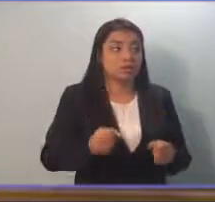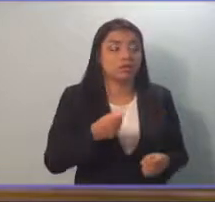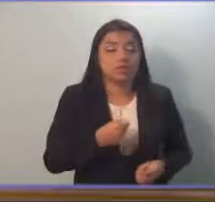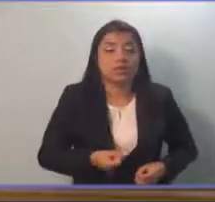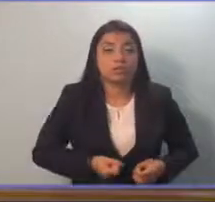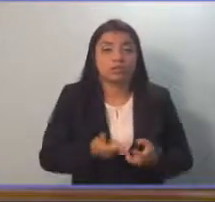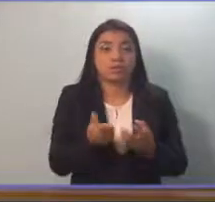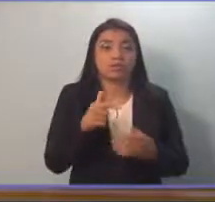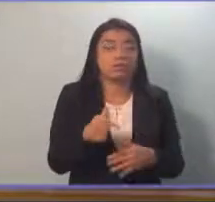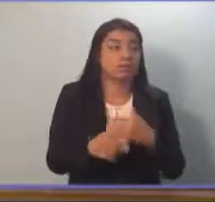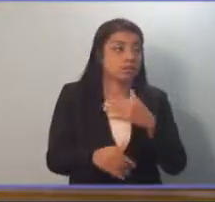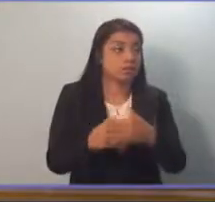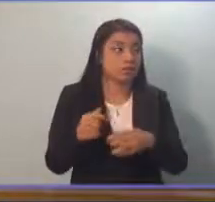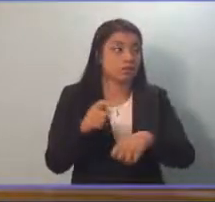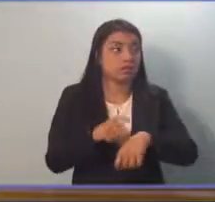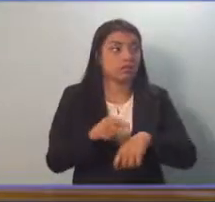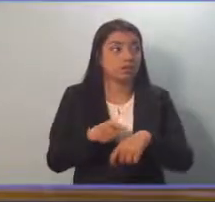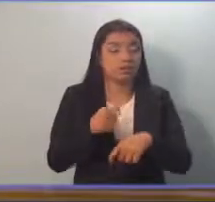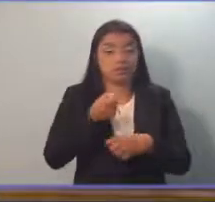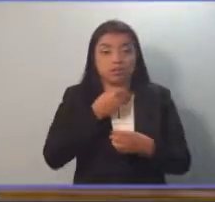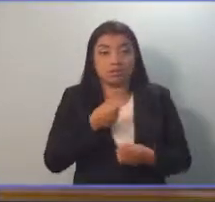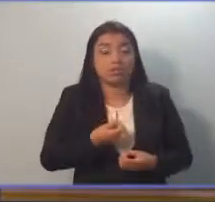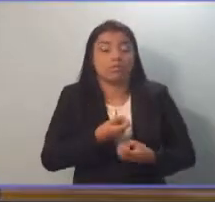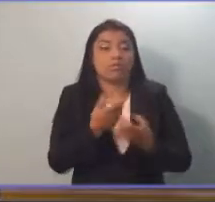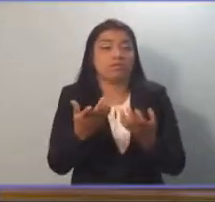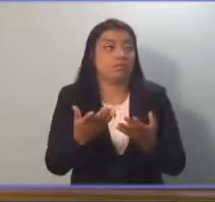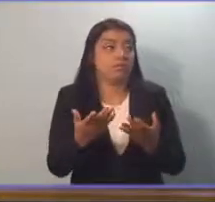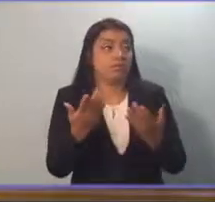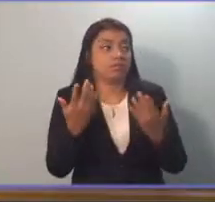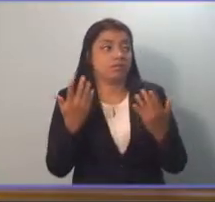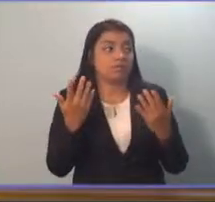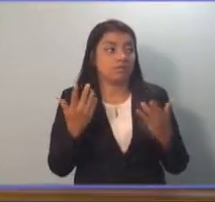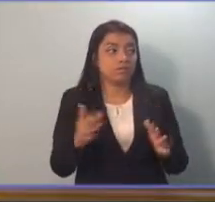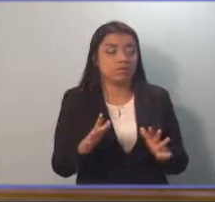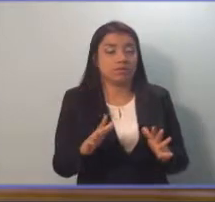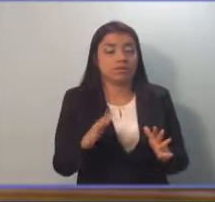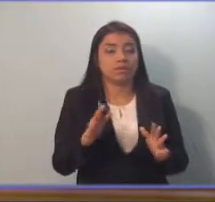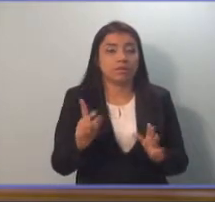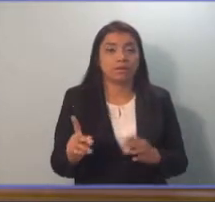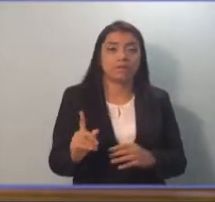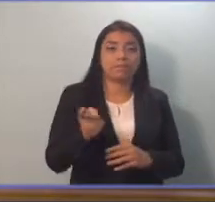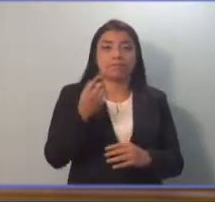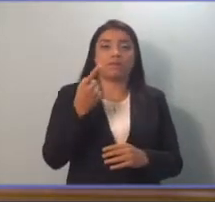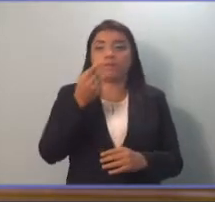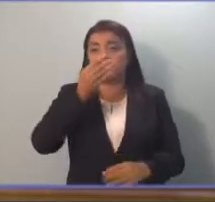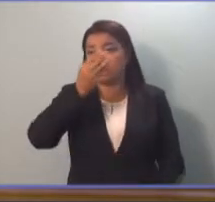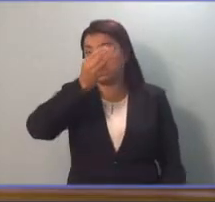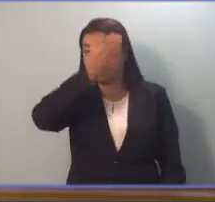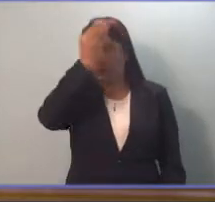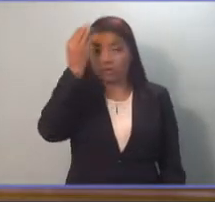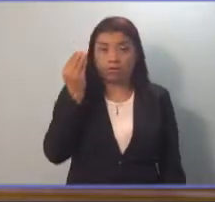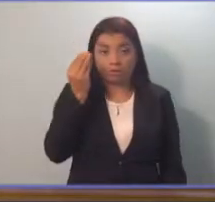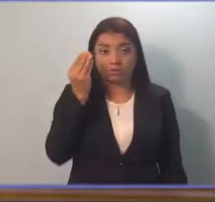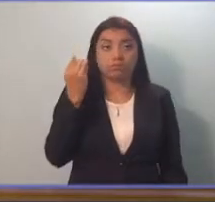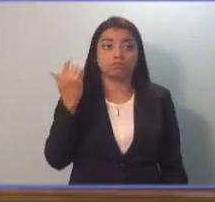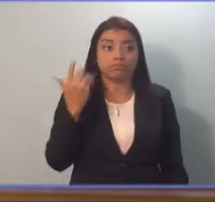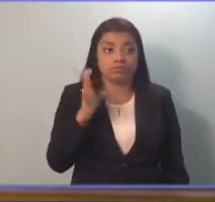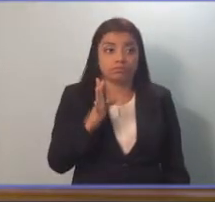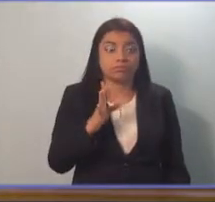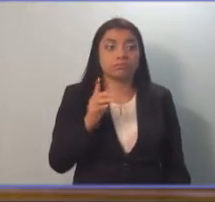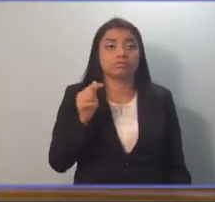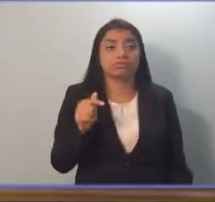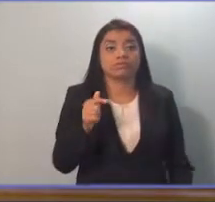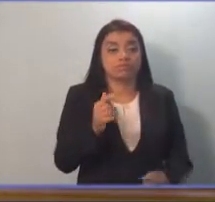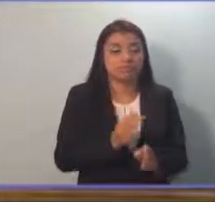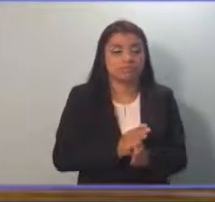que en este periodo que estamos informando ha tenido la primera graduación ya de